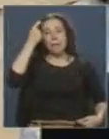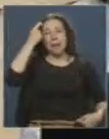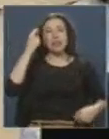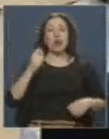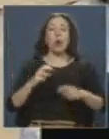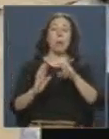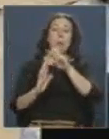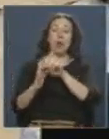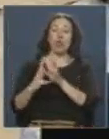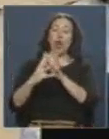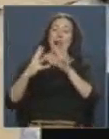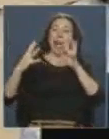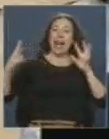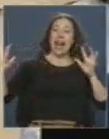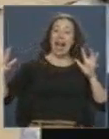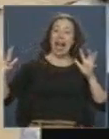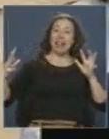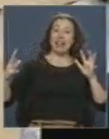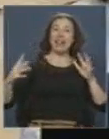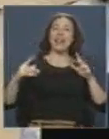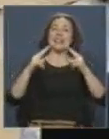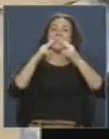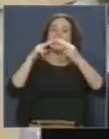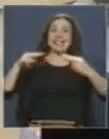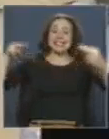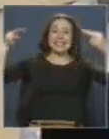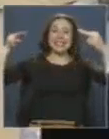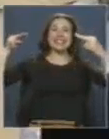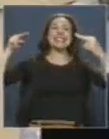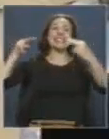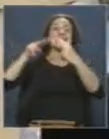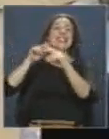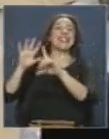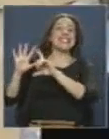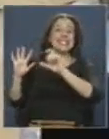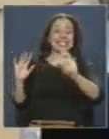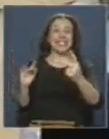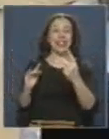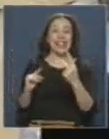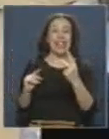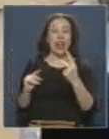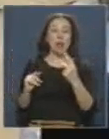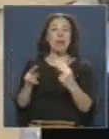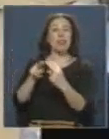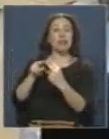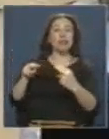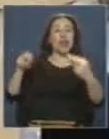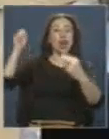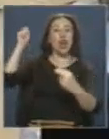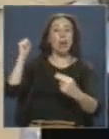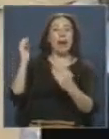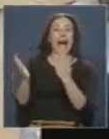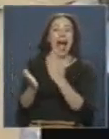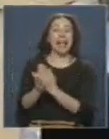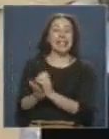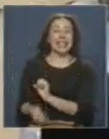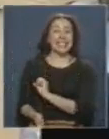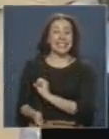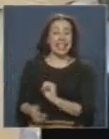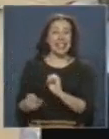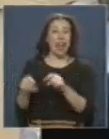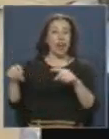transmisión eléctrica de más de 700 kilómetros que recorre desde Copiapó a Santiago, una de las más grandes de Latinoamérica. Son torres